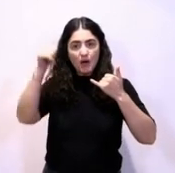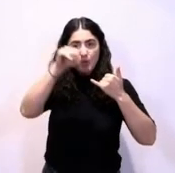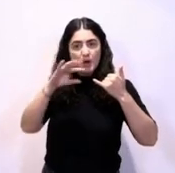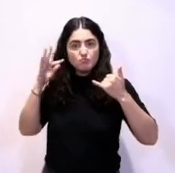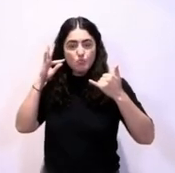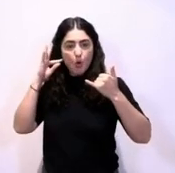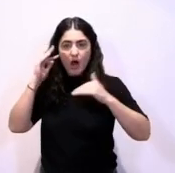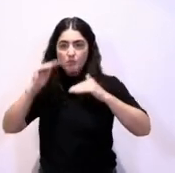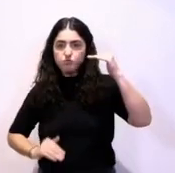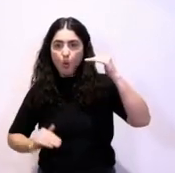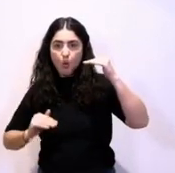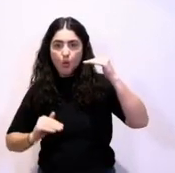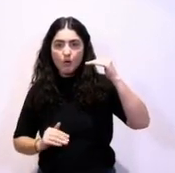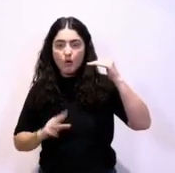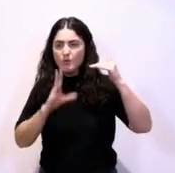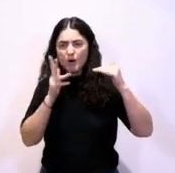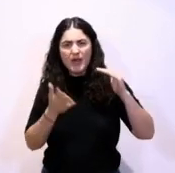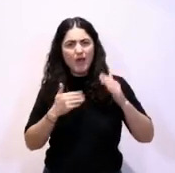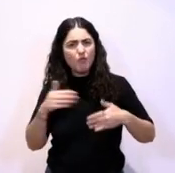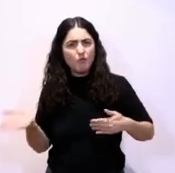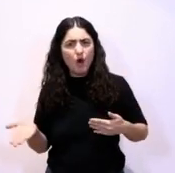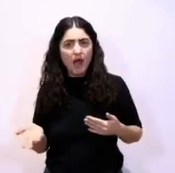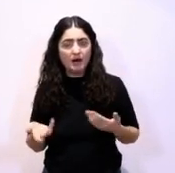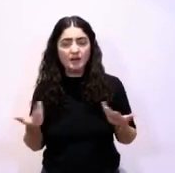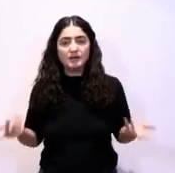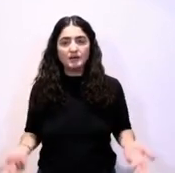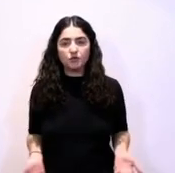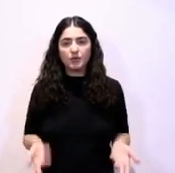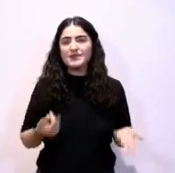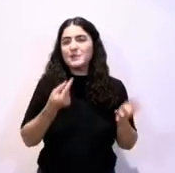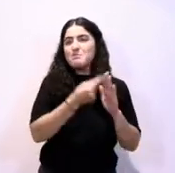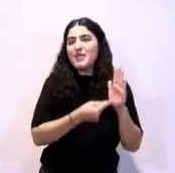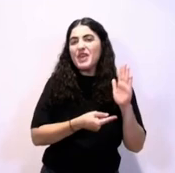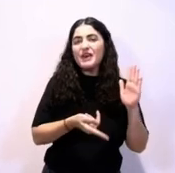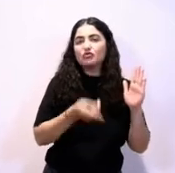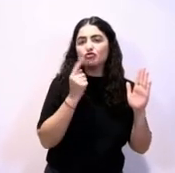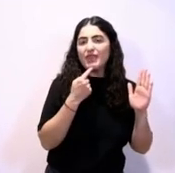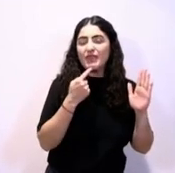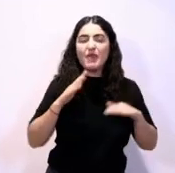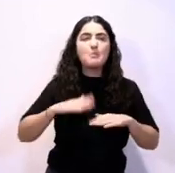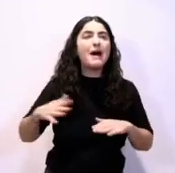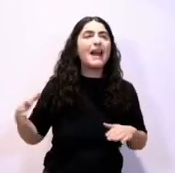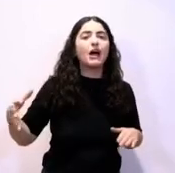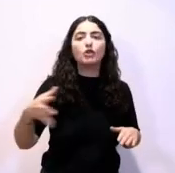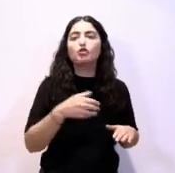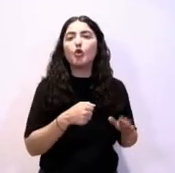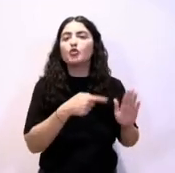¿Cuáles son todas esas medidas que realmente dice usted que pone para todos?